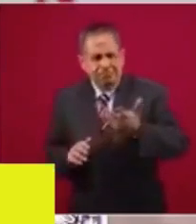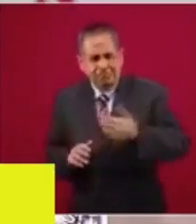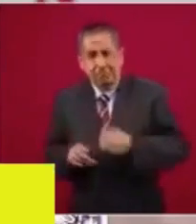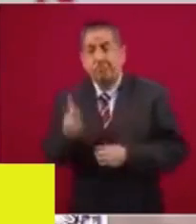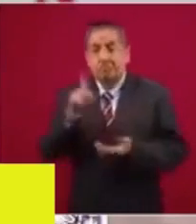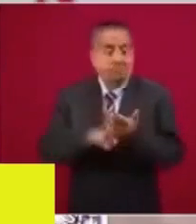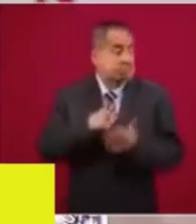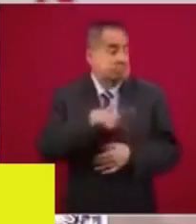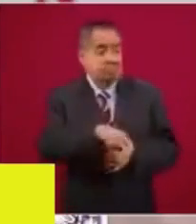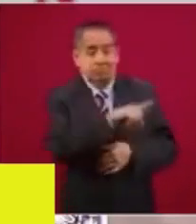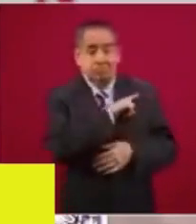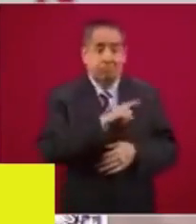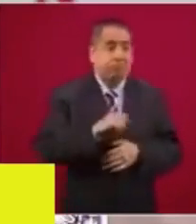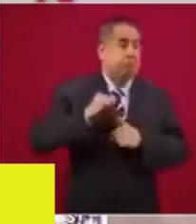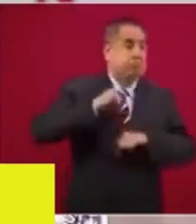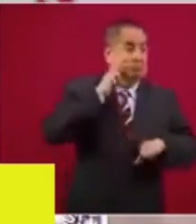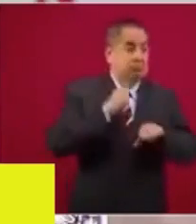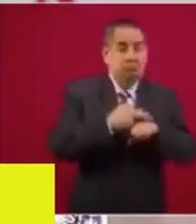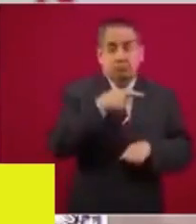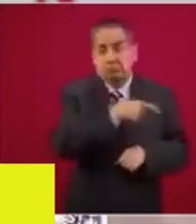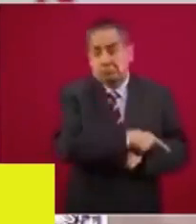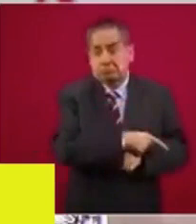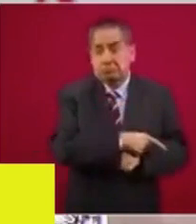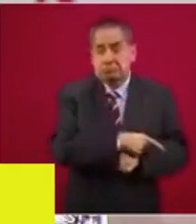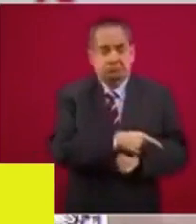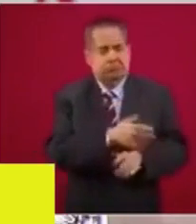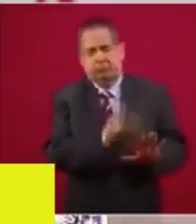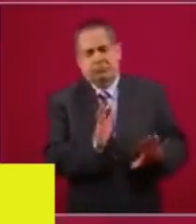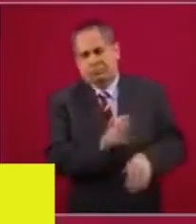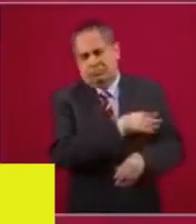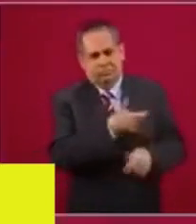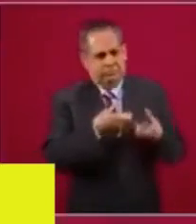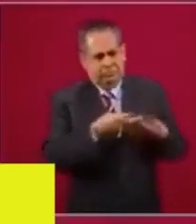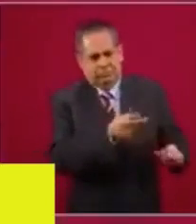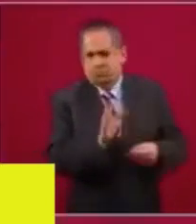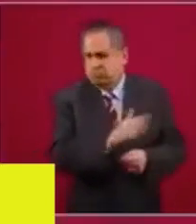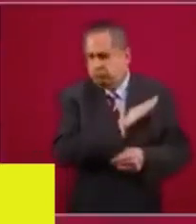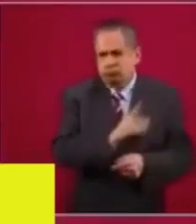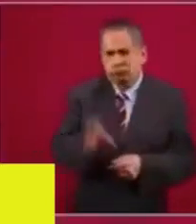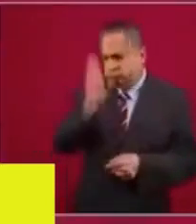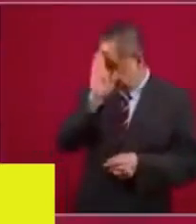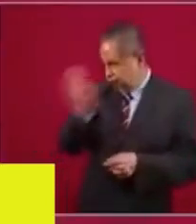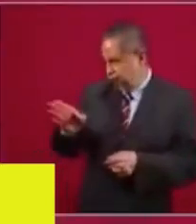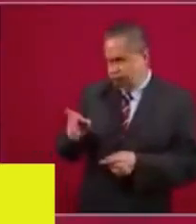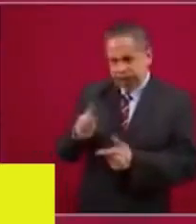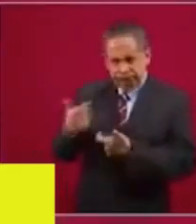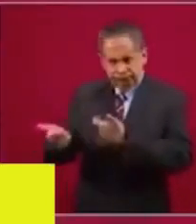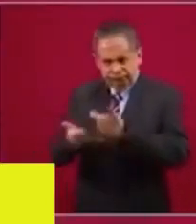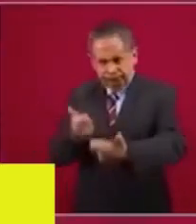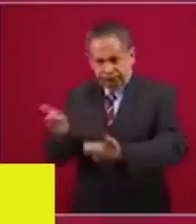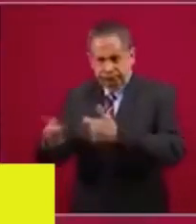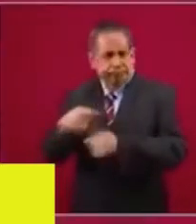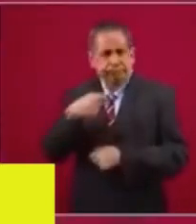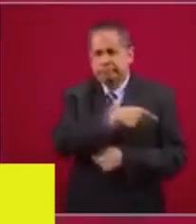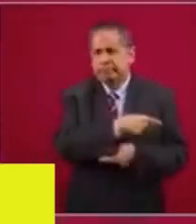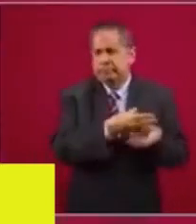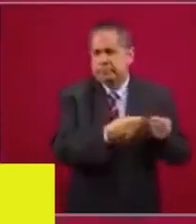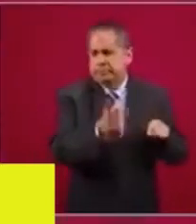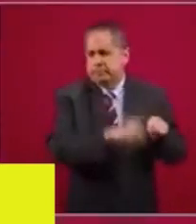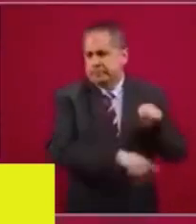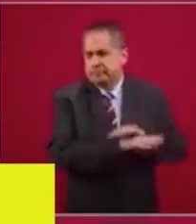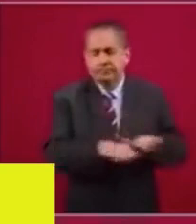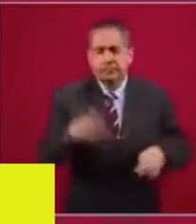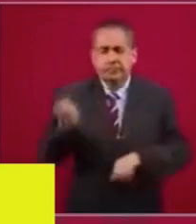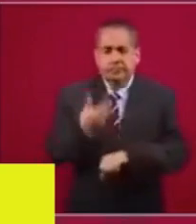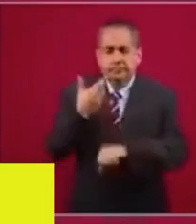aparatos, ¿sí?, que cuestan mucho, van a dejar de existir y Hacienda va a tener